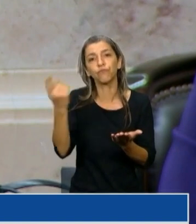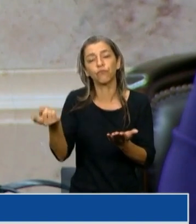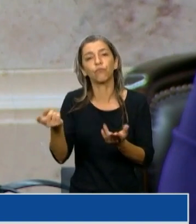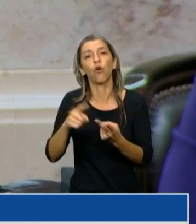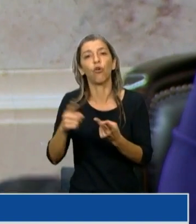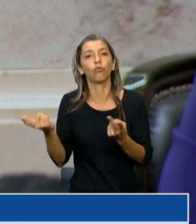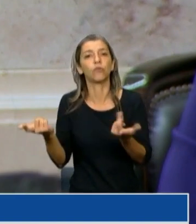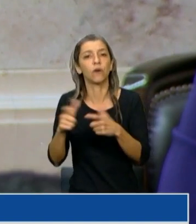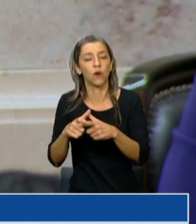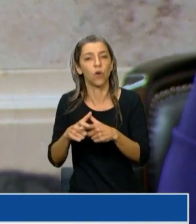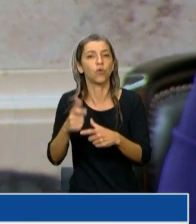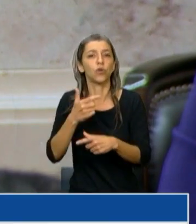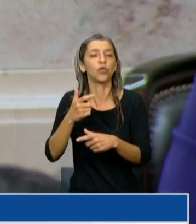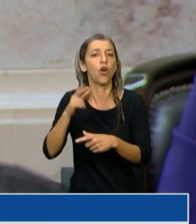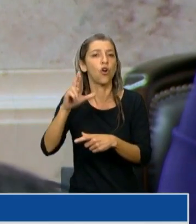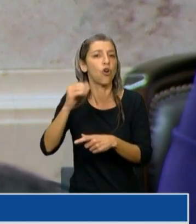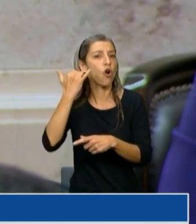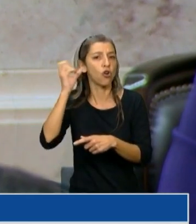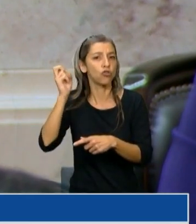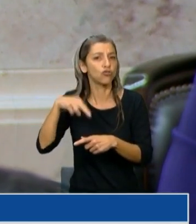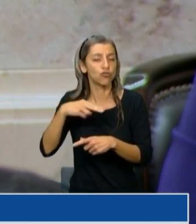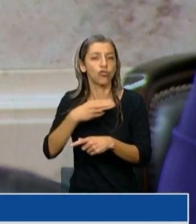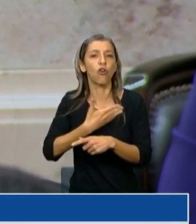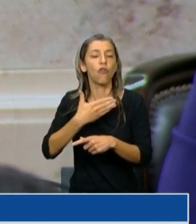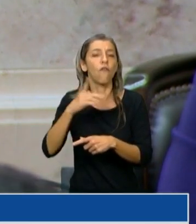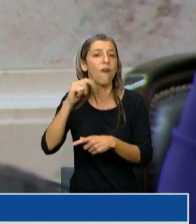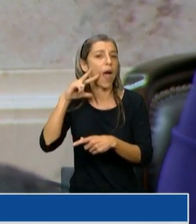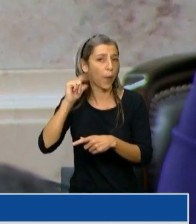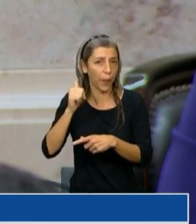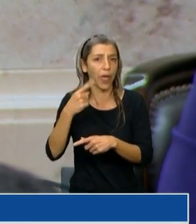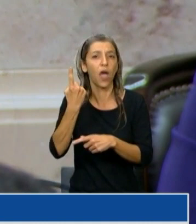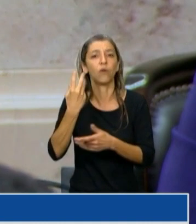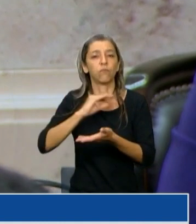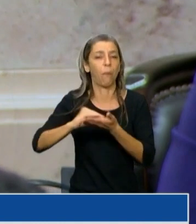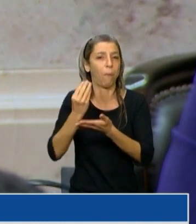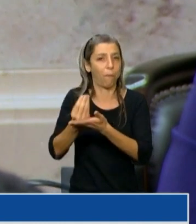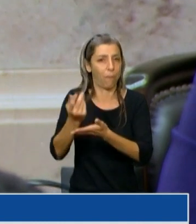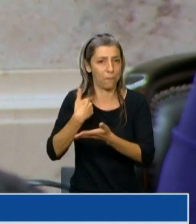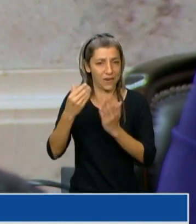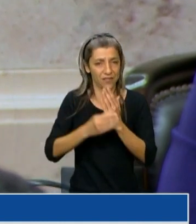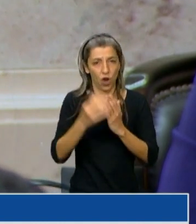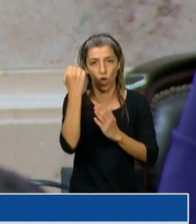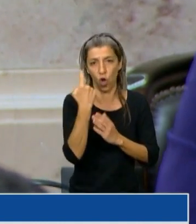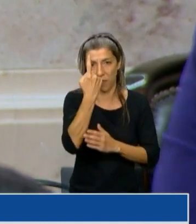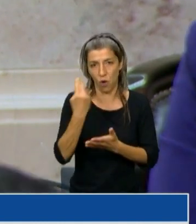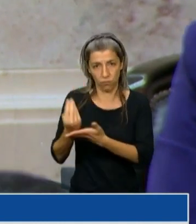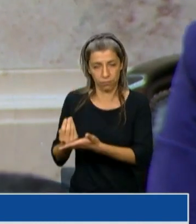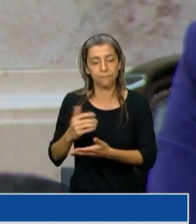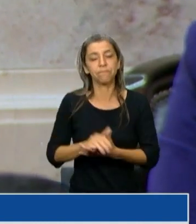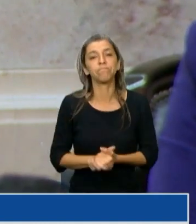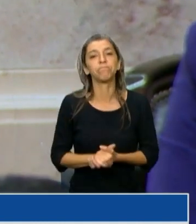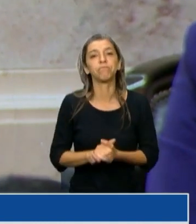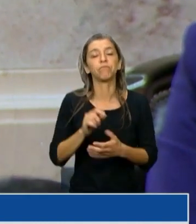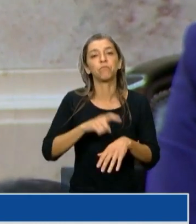Flavia Rollón y funcionario del Ministerio de Economía. En esas reuniones lo que la oposición